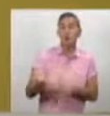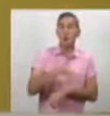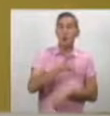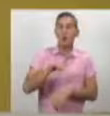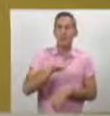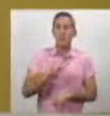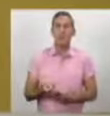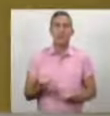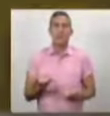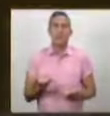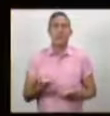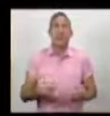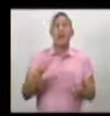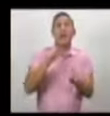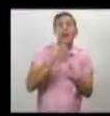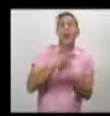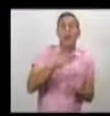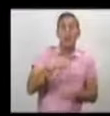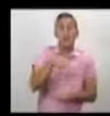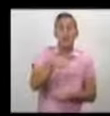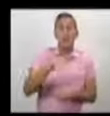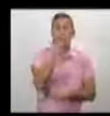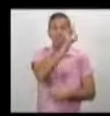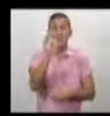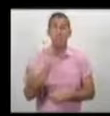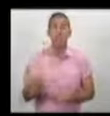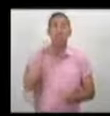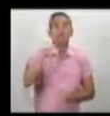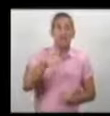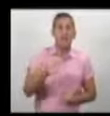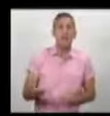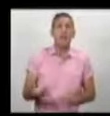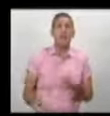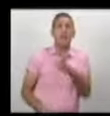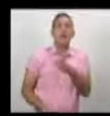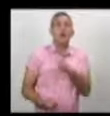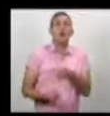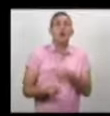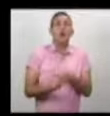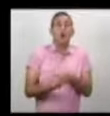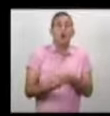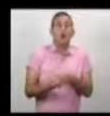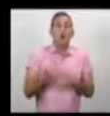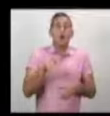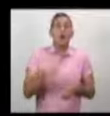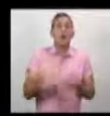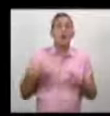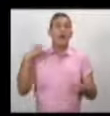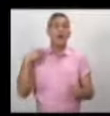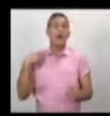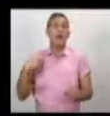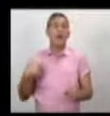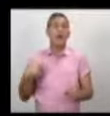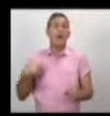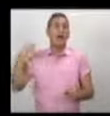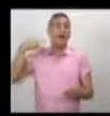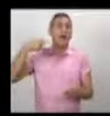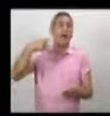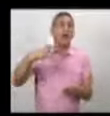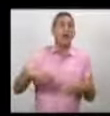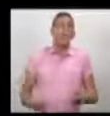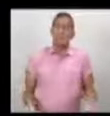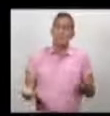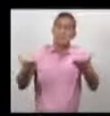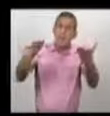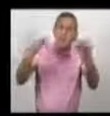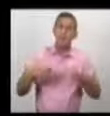común. Y es que a partir de la célula primitiva, la evolución dio lugar a la célula procariota,